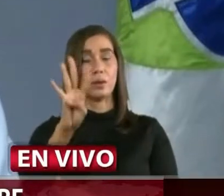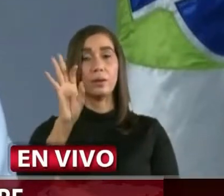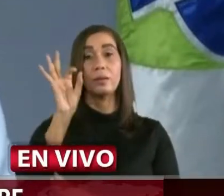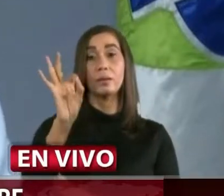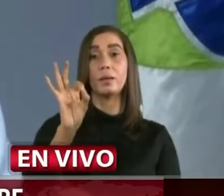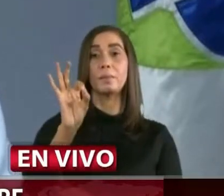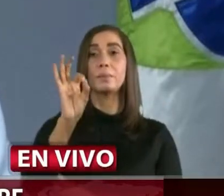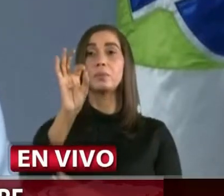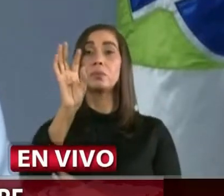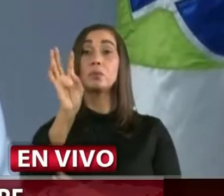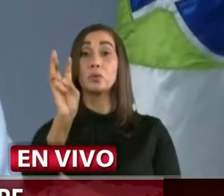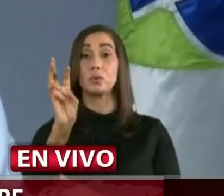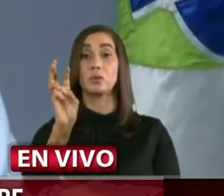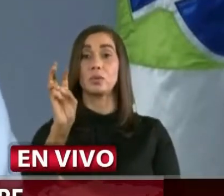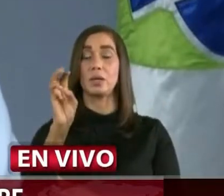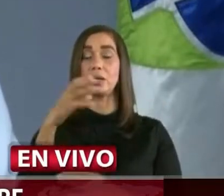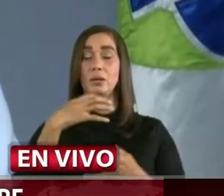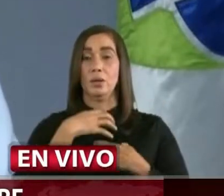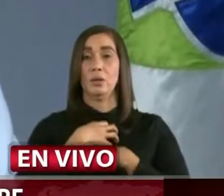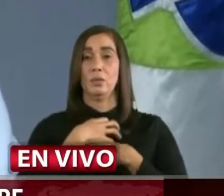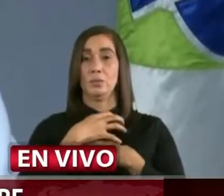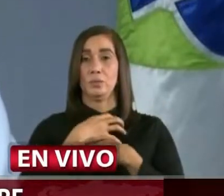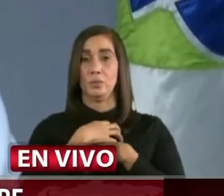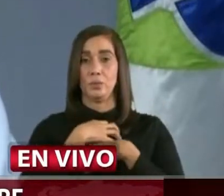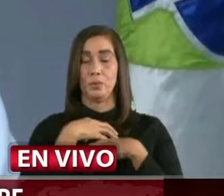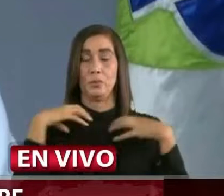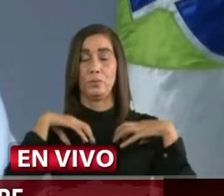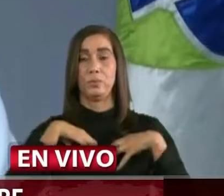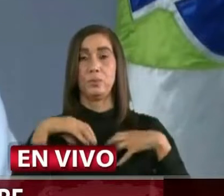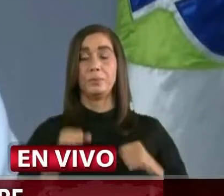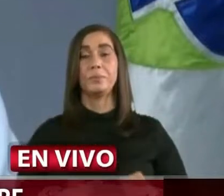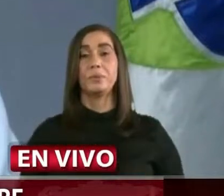6 en ventilación.